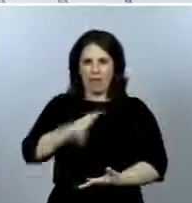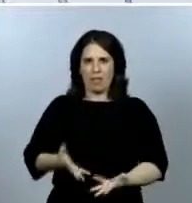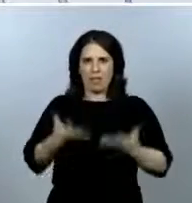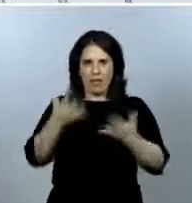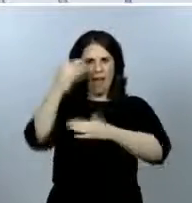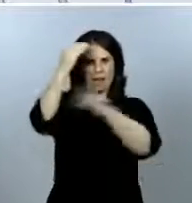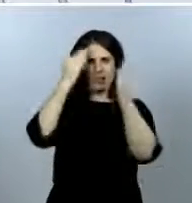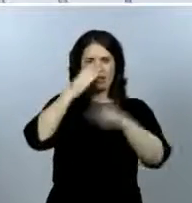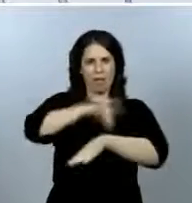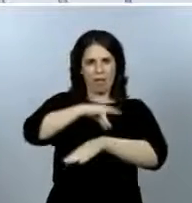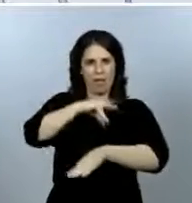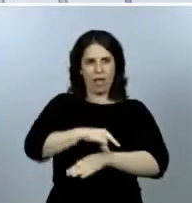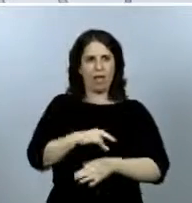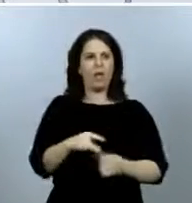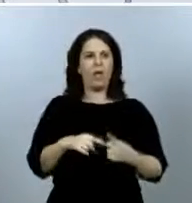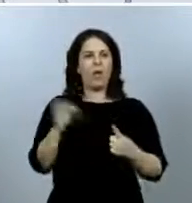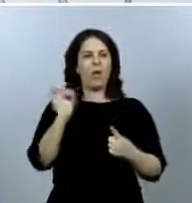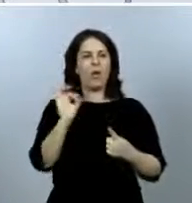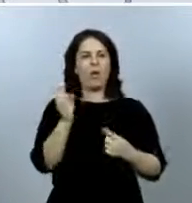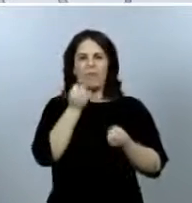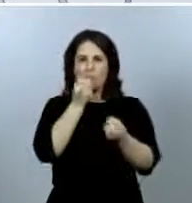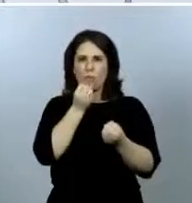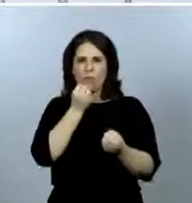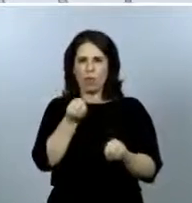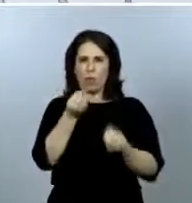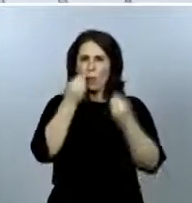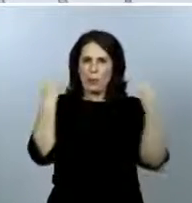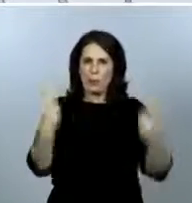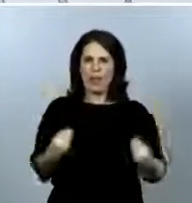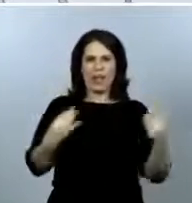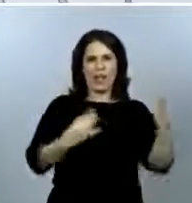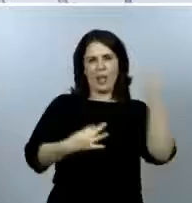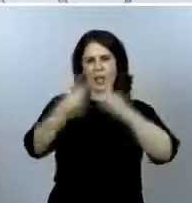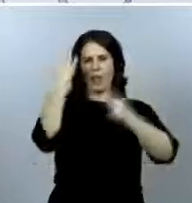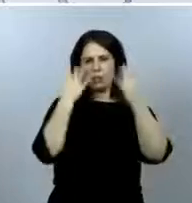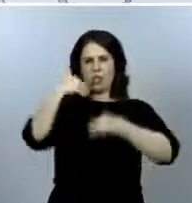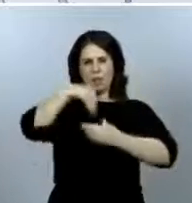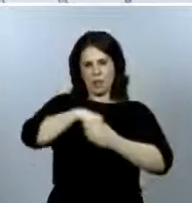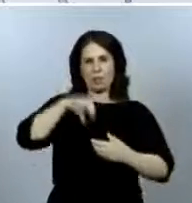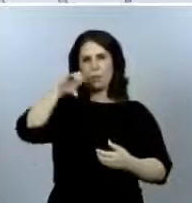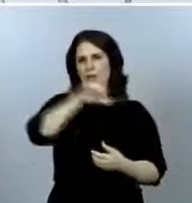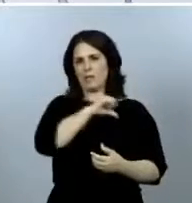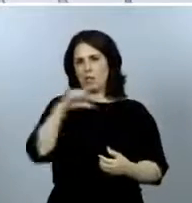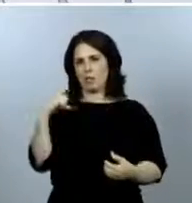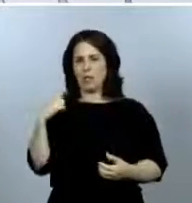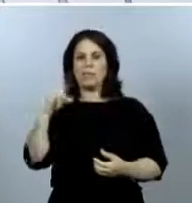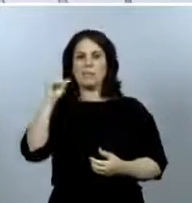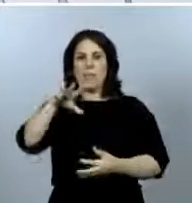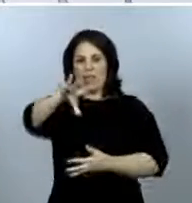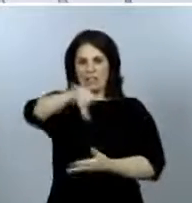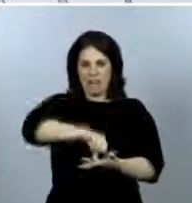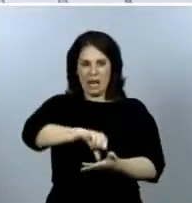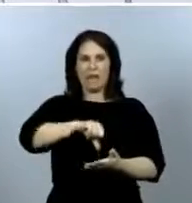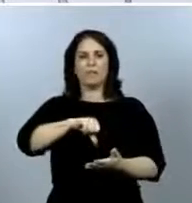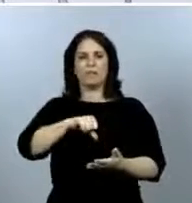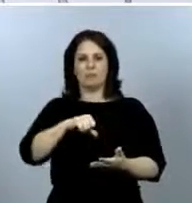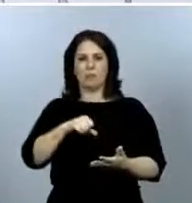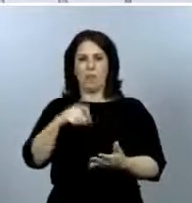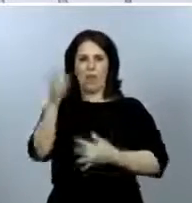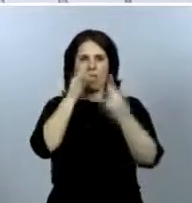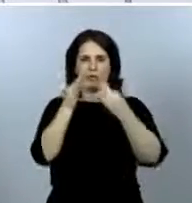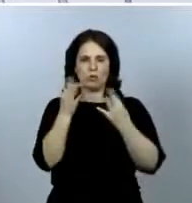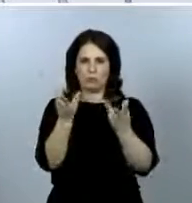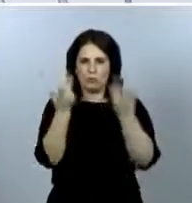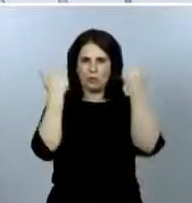información fluida y adecuada de los datos tanto dentro de las cómodas autónomas como a nivel central para permitir la respuesta rápida cuando sea